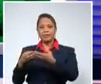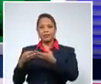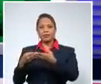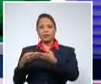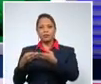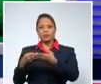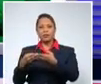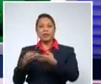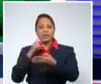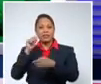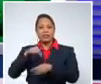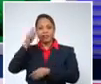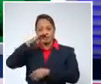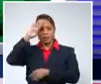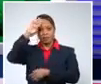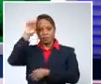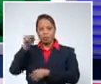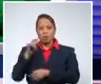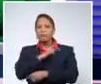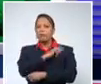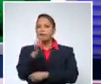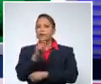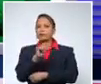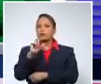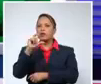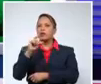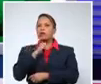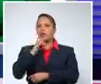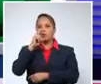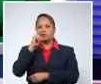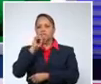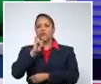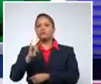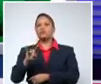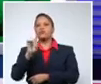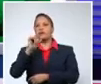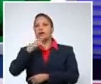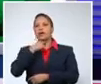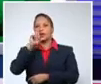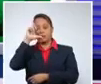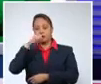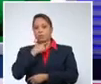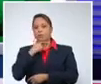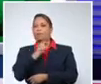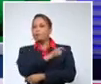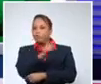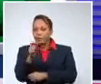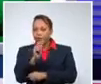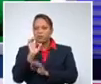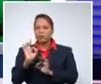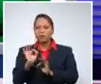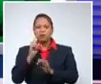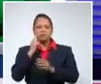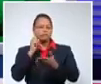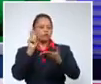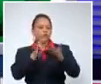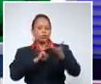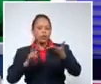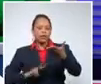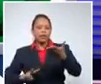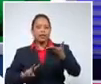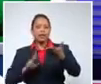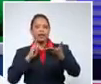Hematología de nuestro país, su profesora Consuelo, su directora, realmente encabezándolo con un grupo de